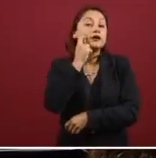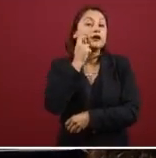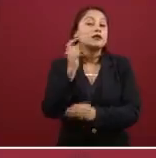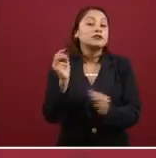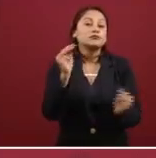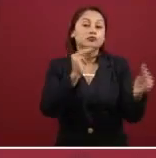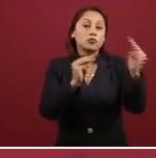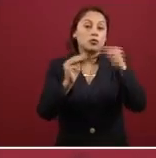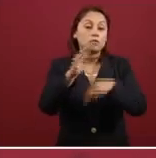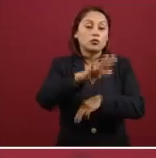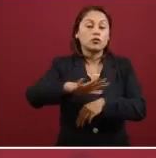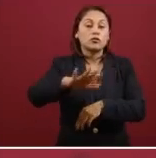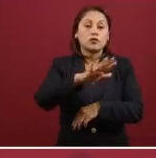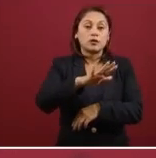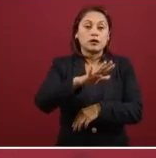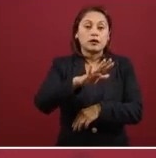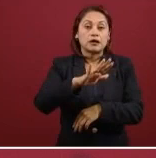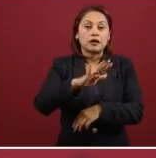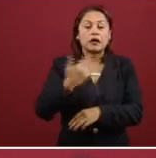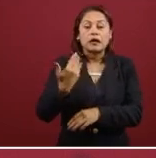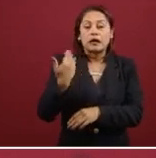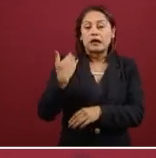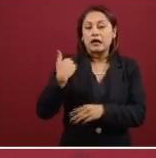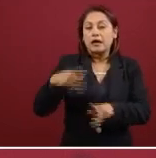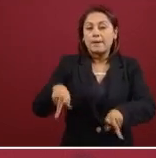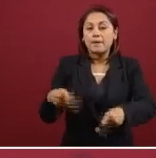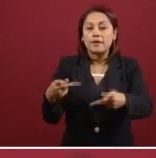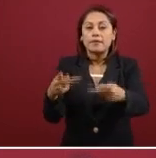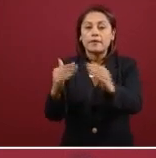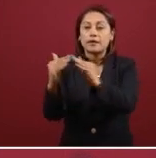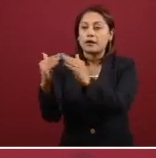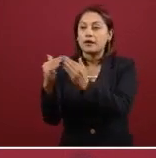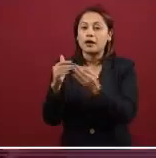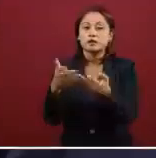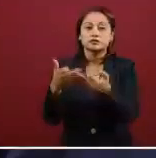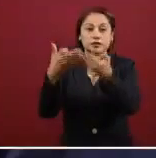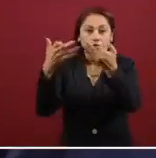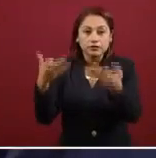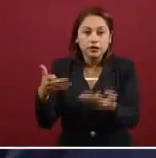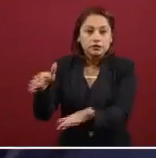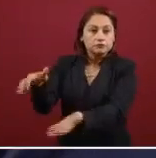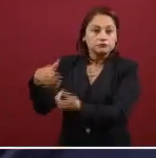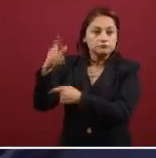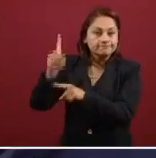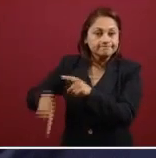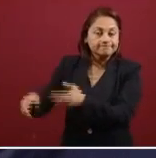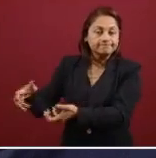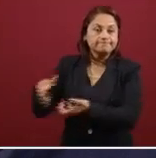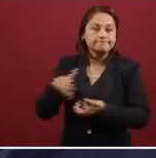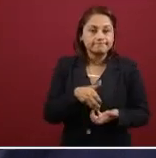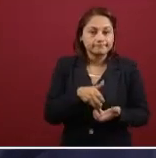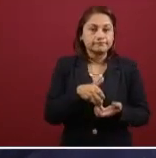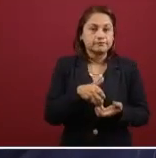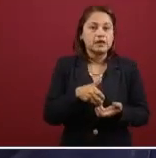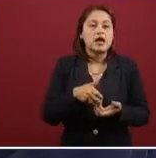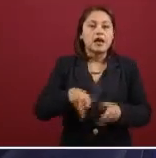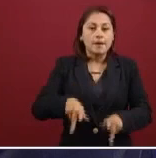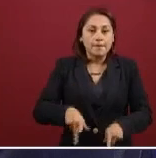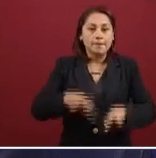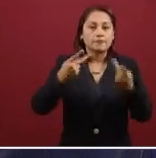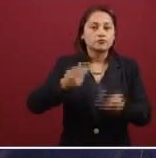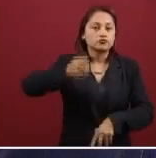obtuvo por la venta de residencias y de terrenos en la última subasta, y el jueves se da a